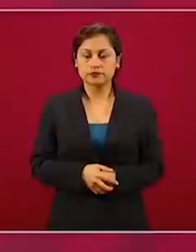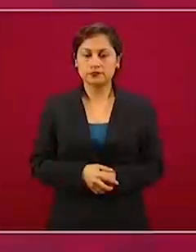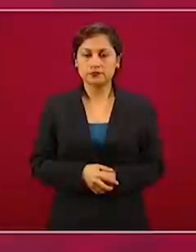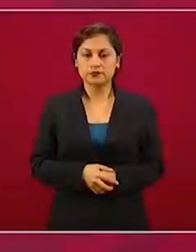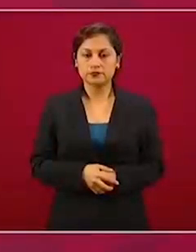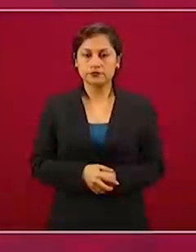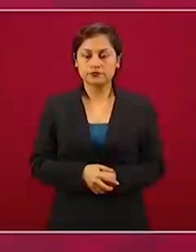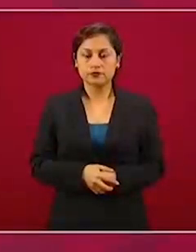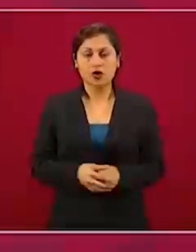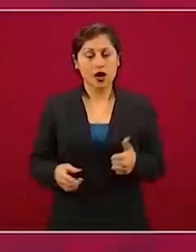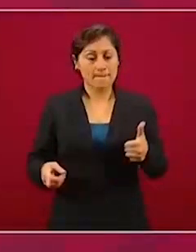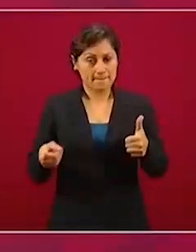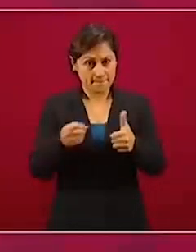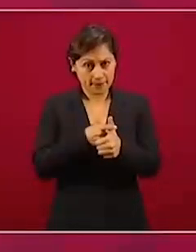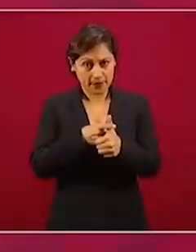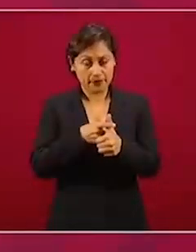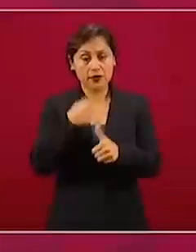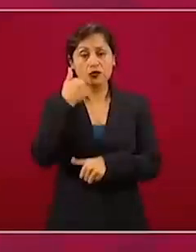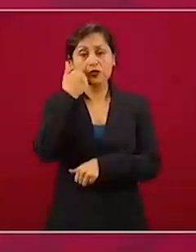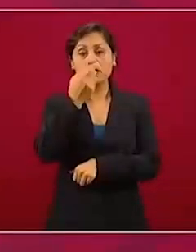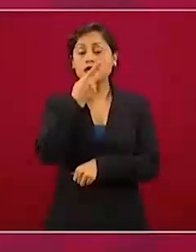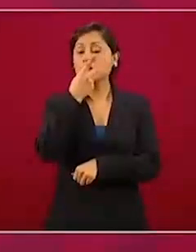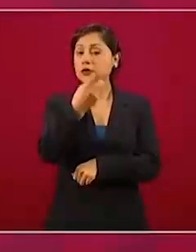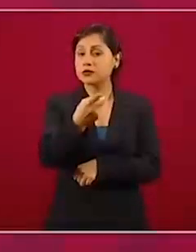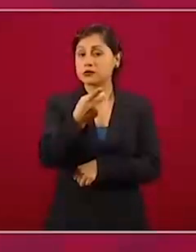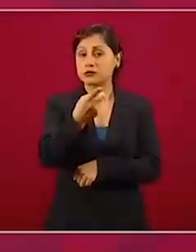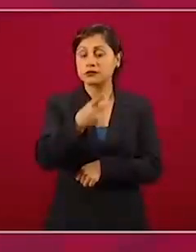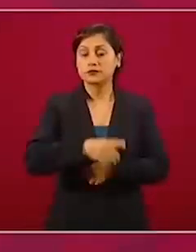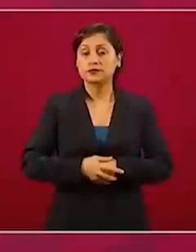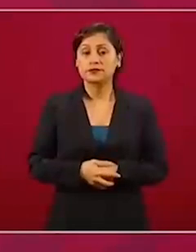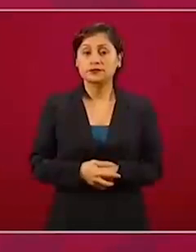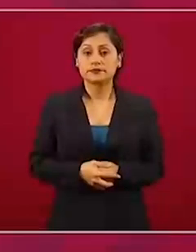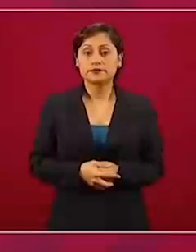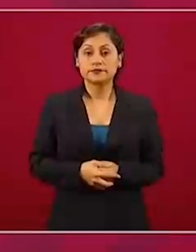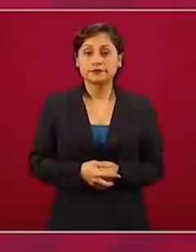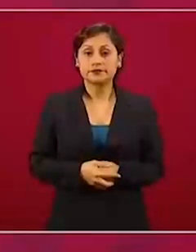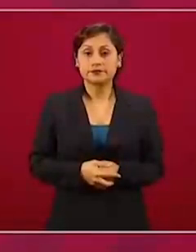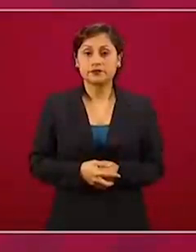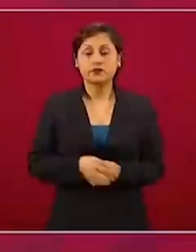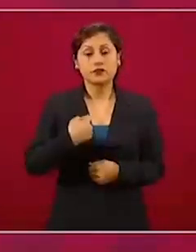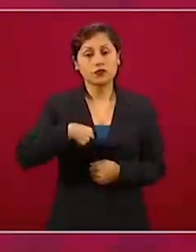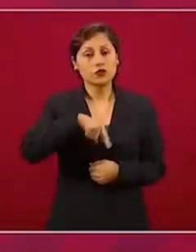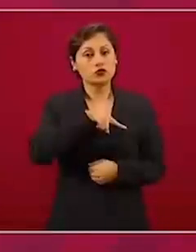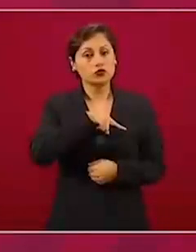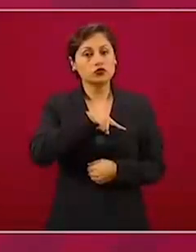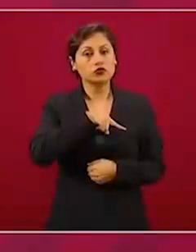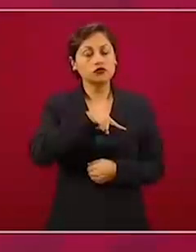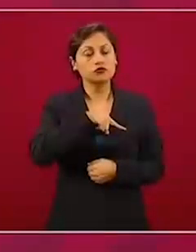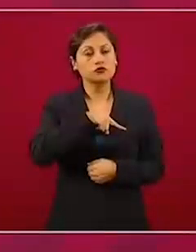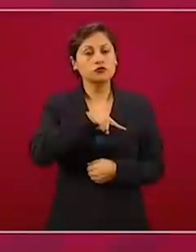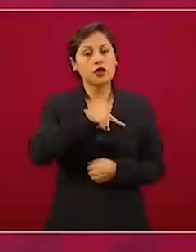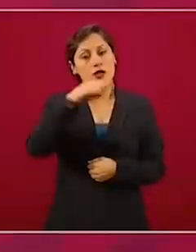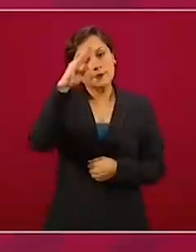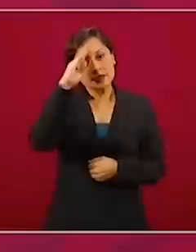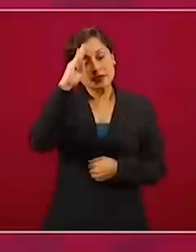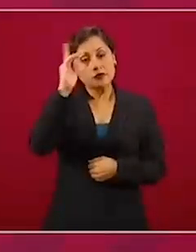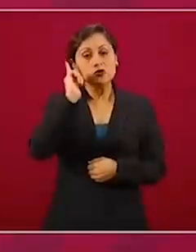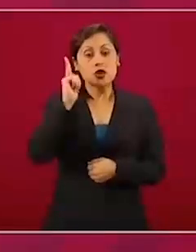deseamos que se mejore, que salga adelante